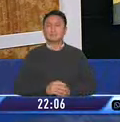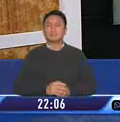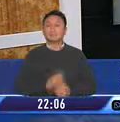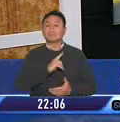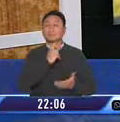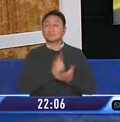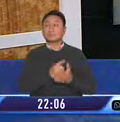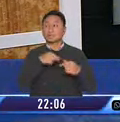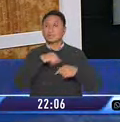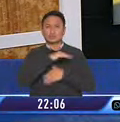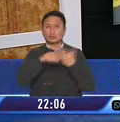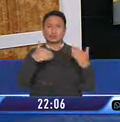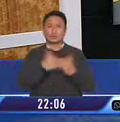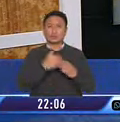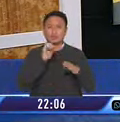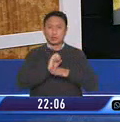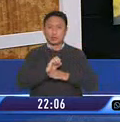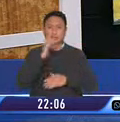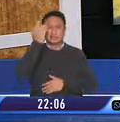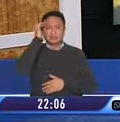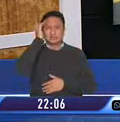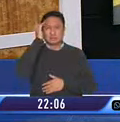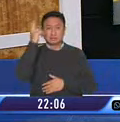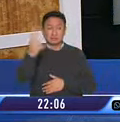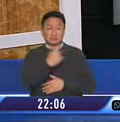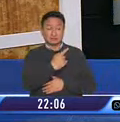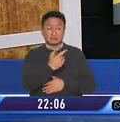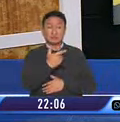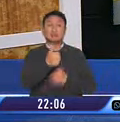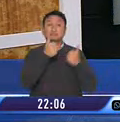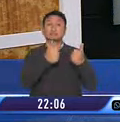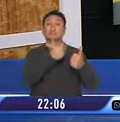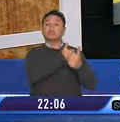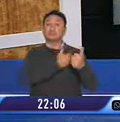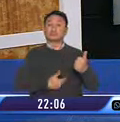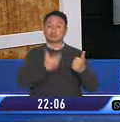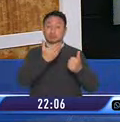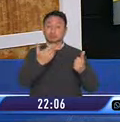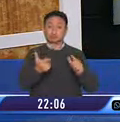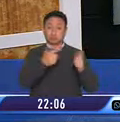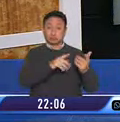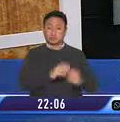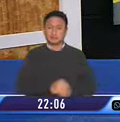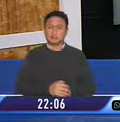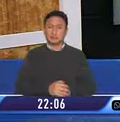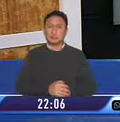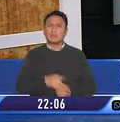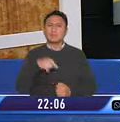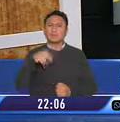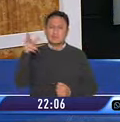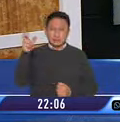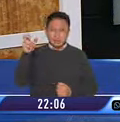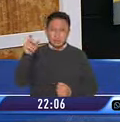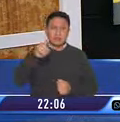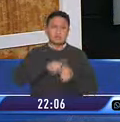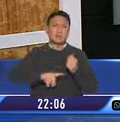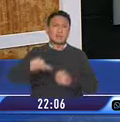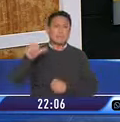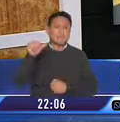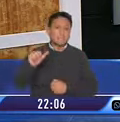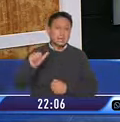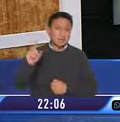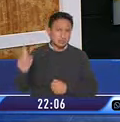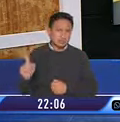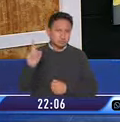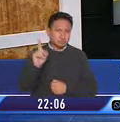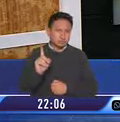estamos consternados, todo el Ecuador, con este asesinato del candidato presidencial. Y escuchamos algunas declaraciones de la hermana que estuvo